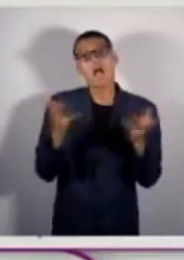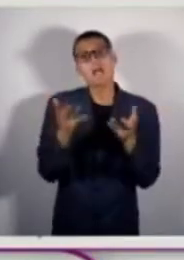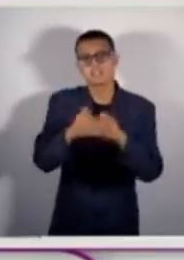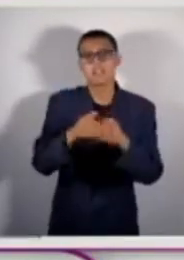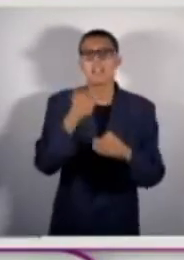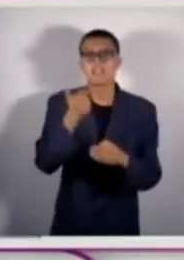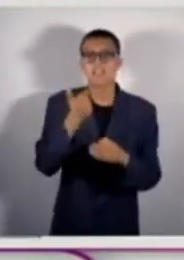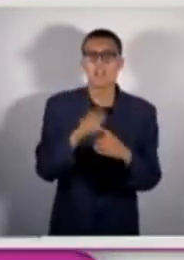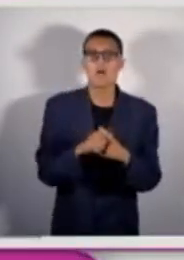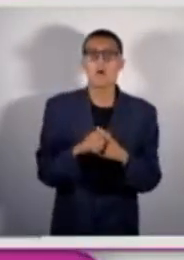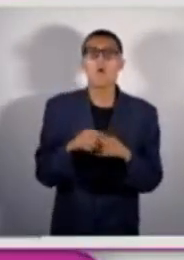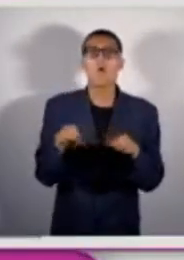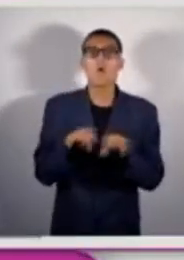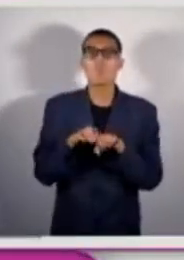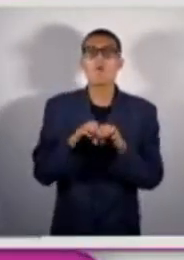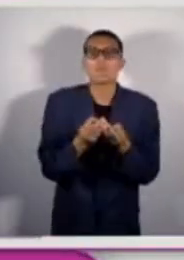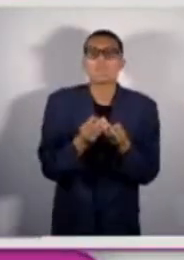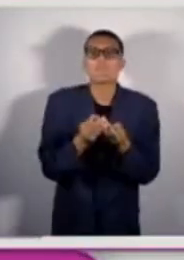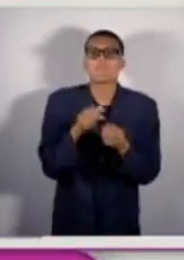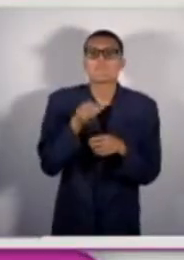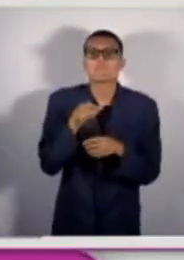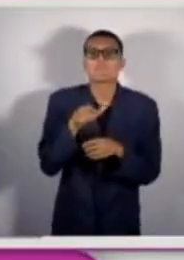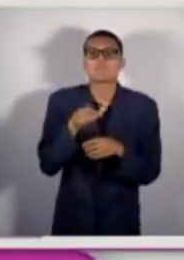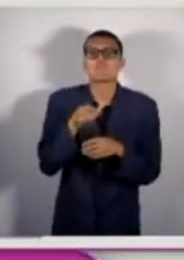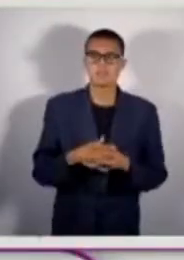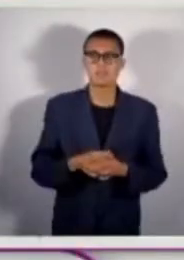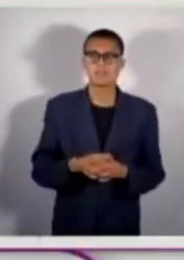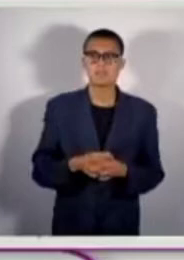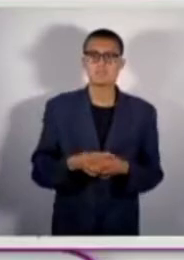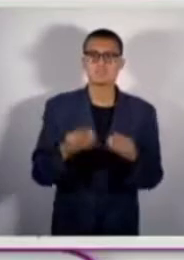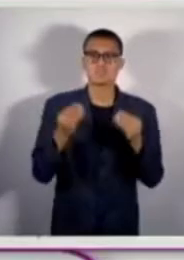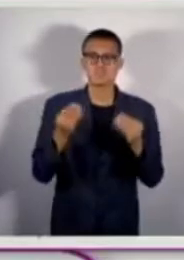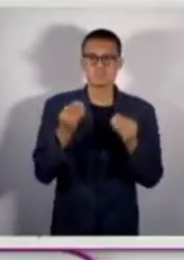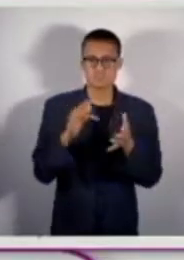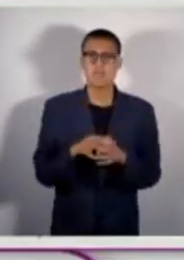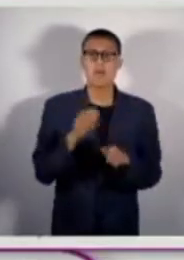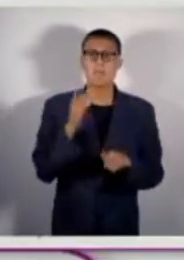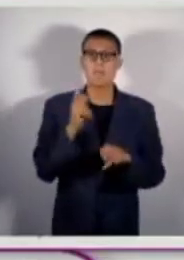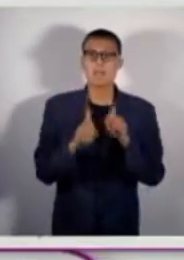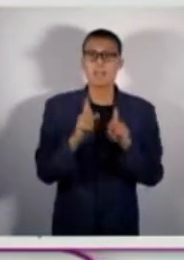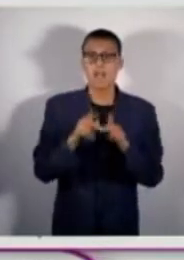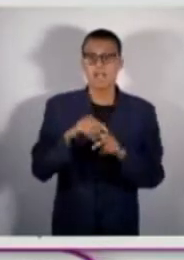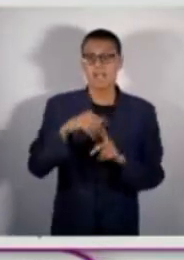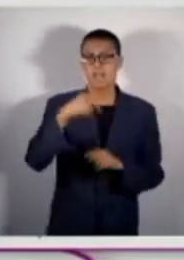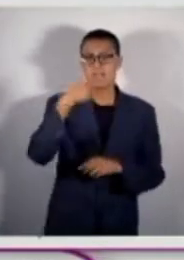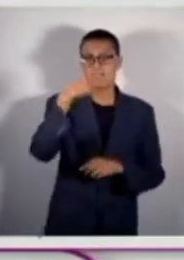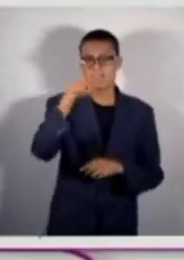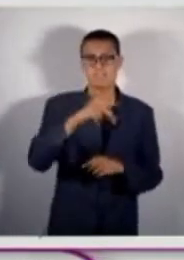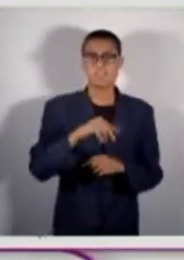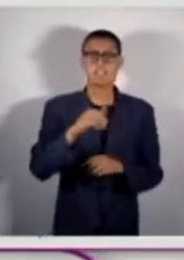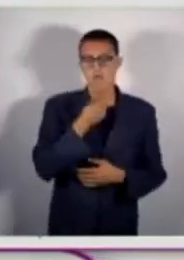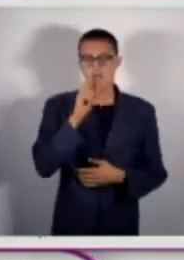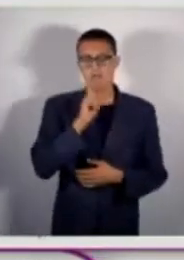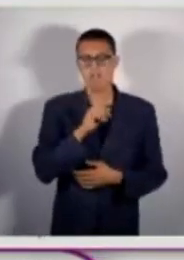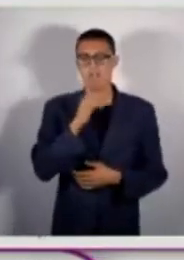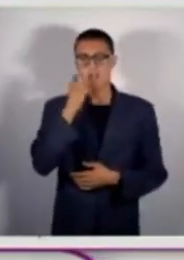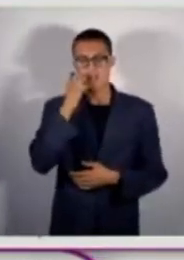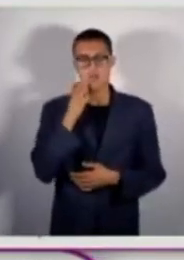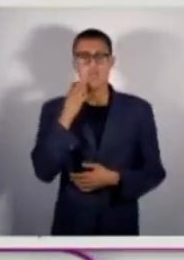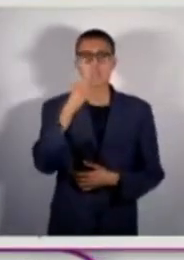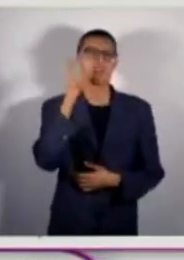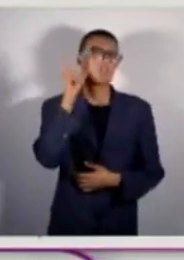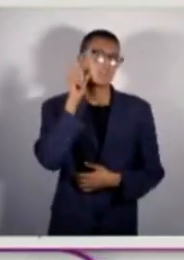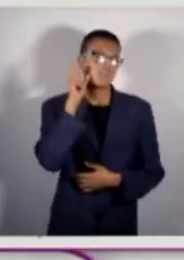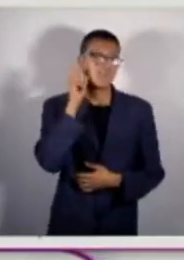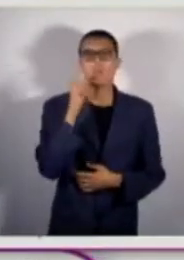en sus egresos un molde para hacer pancakes de 18 mil pesos. Te hablo a ti ciudadana y ciudadano leonés, que ya